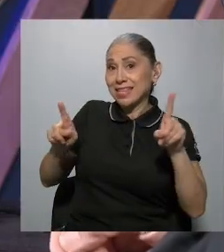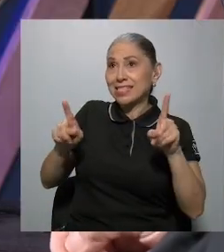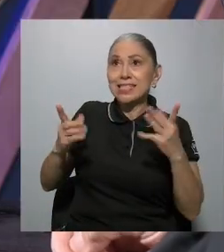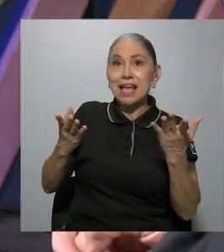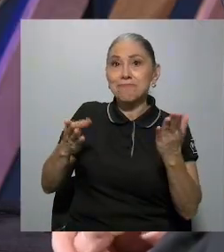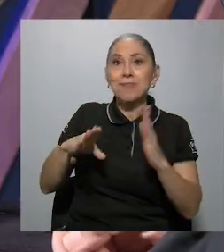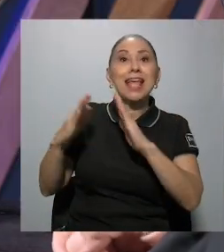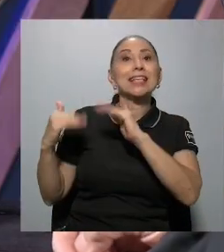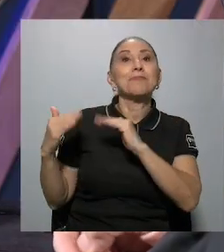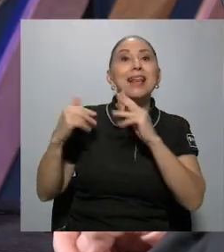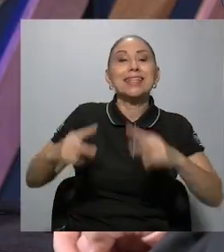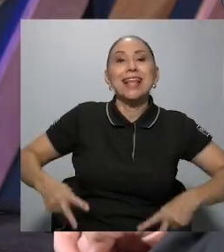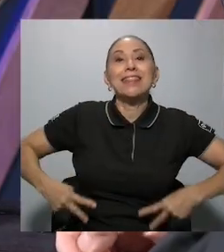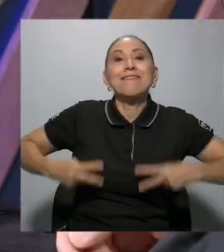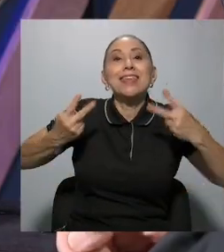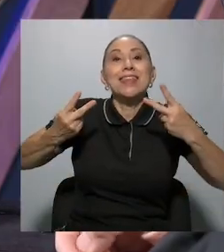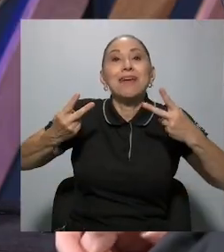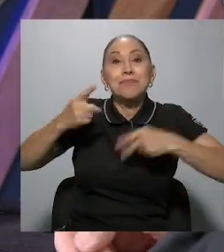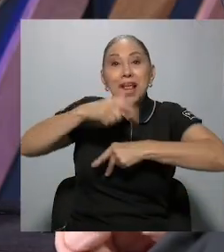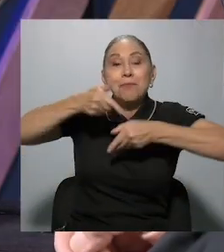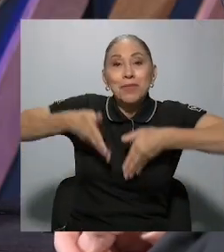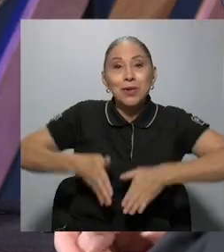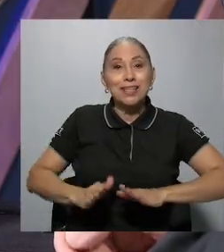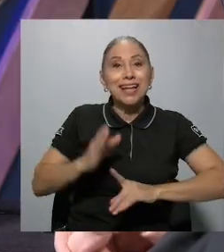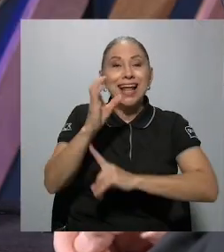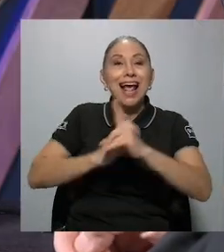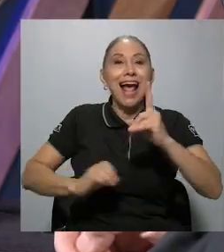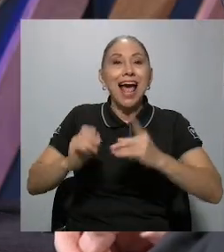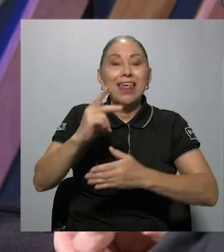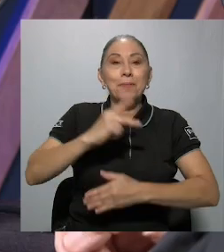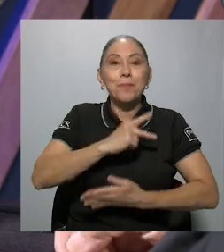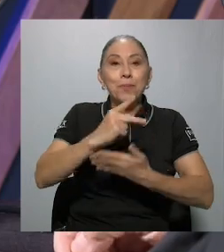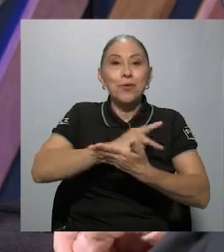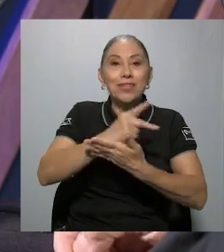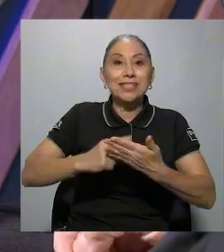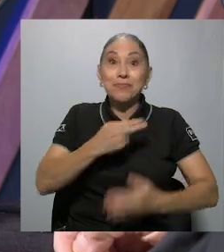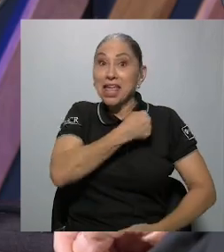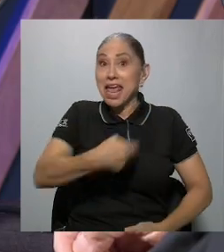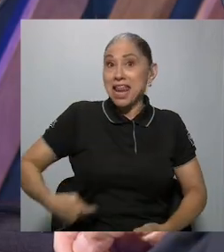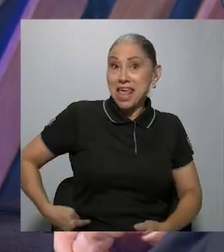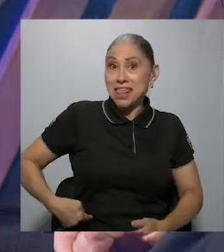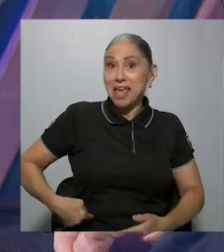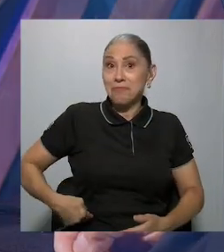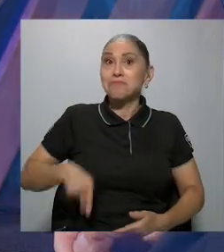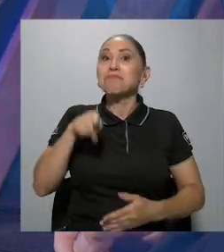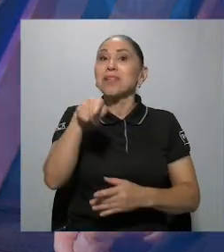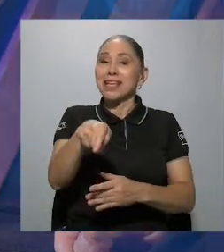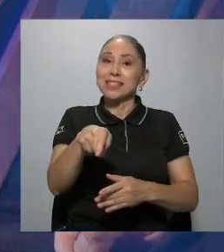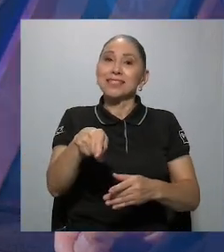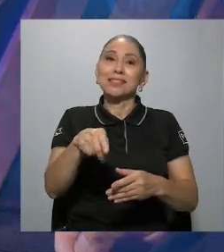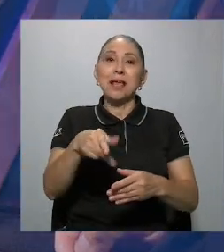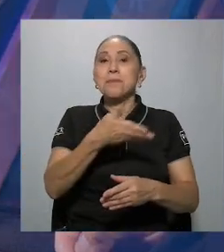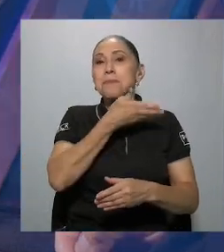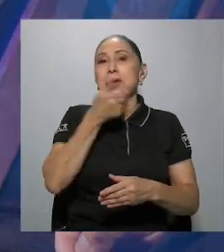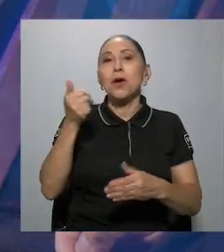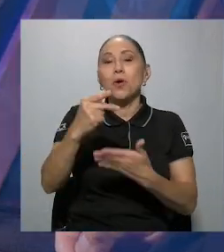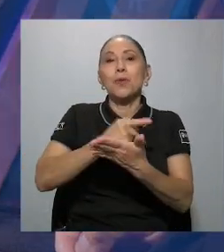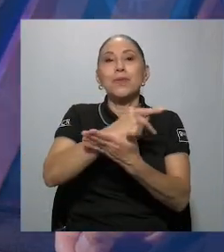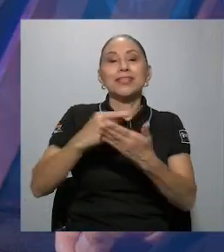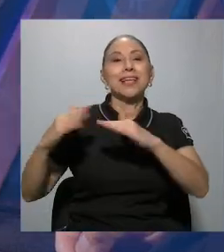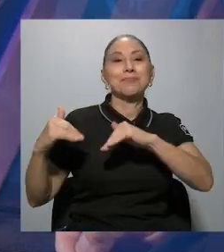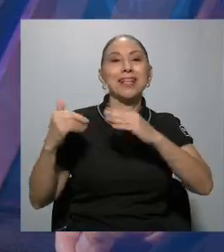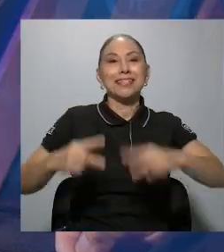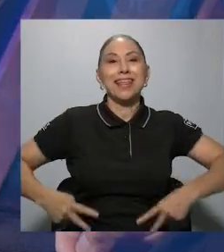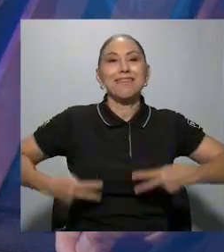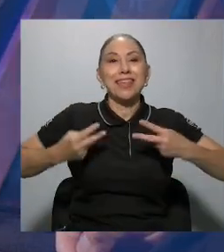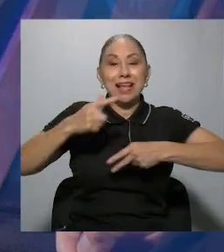podemos diferenciar, por ejemplo, las esperanzas de vida al nacer por cada provincia. Heredia se sitúa como la mejor provincia